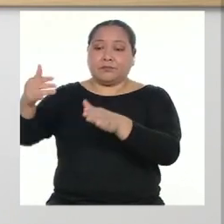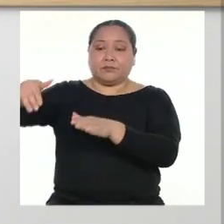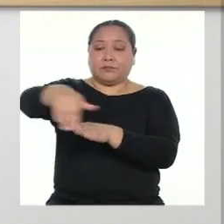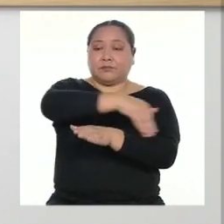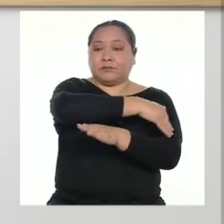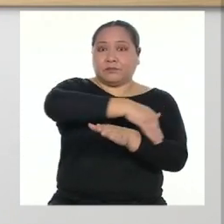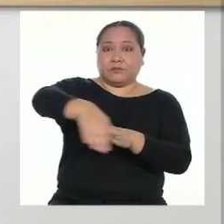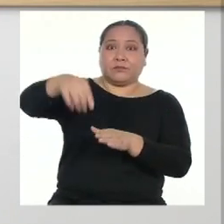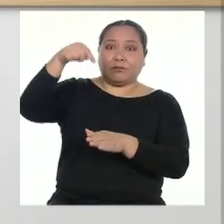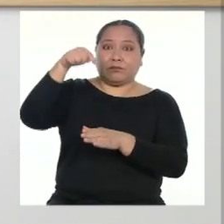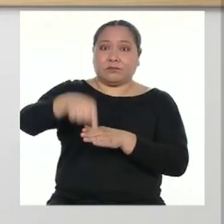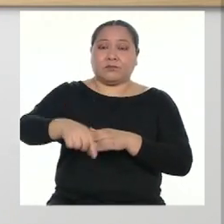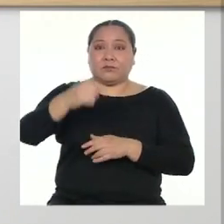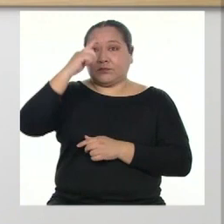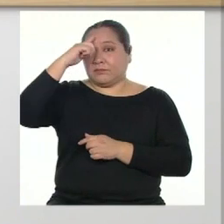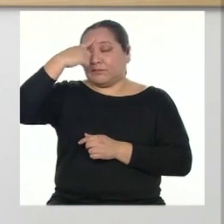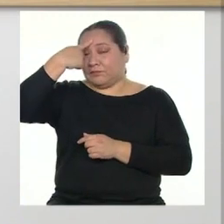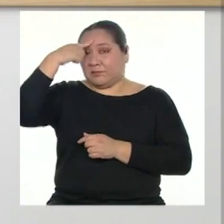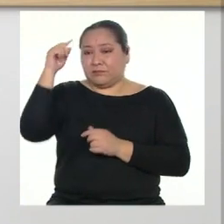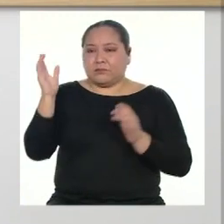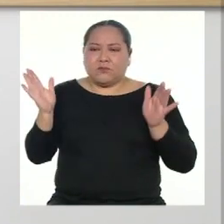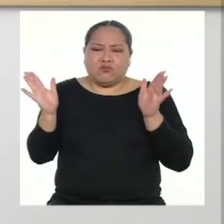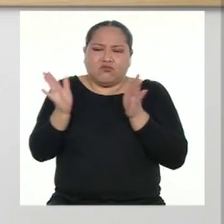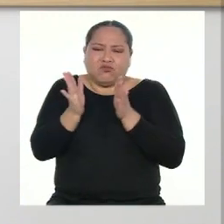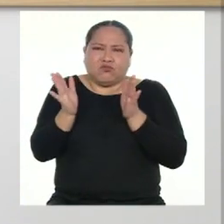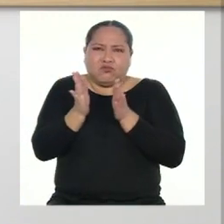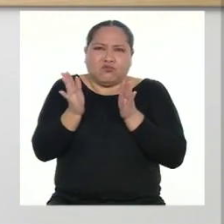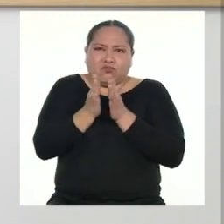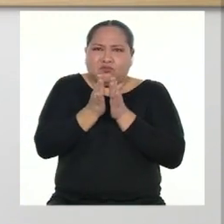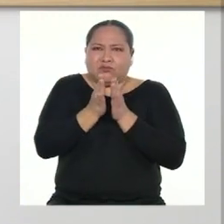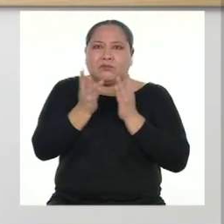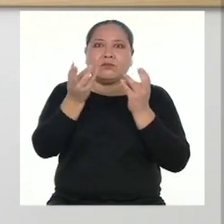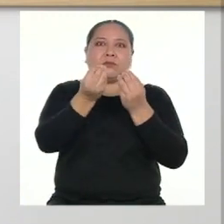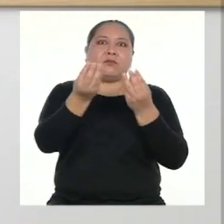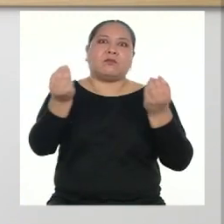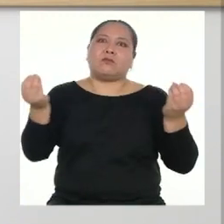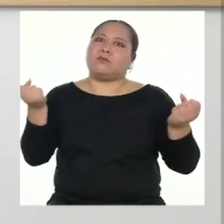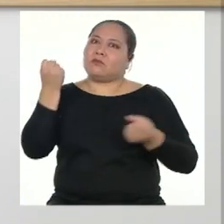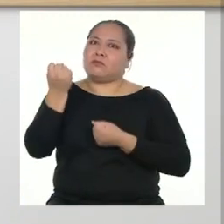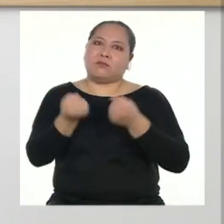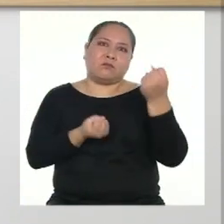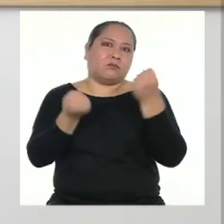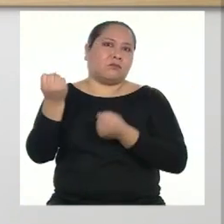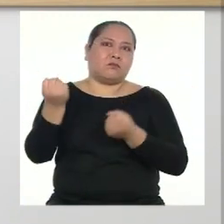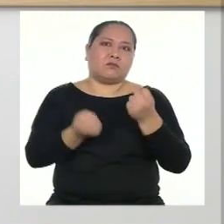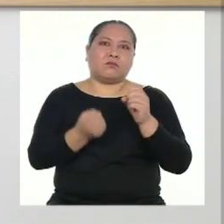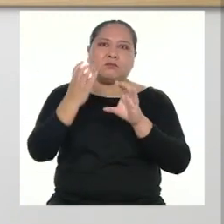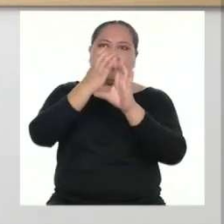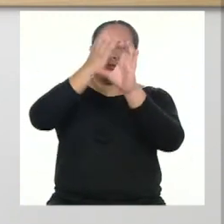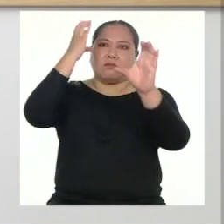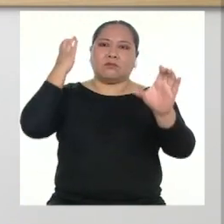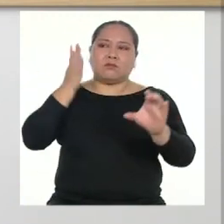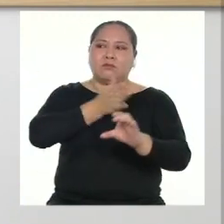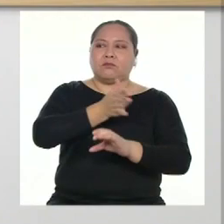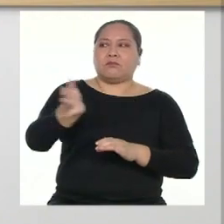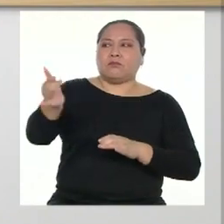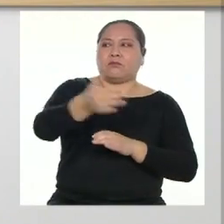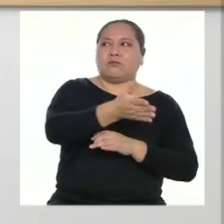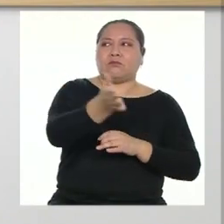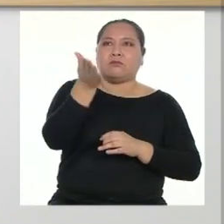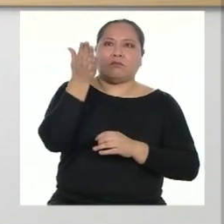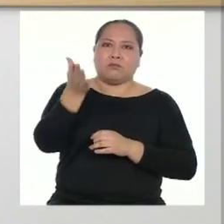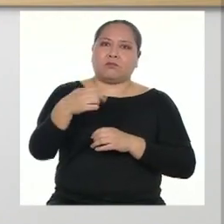las ciudades en la India son muy angostas para la cantidad de automóviles o buses que circulan por